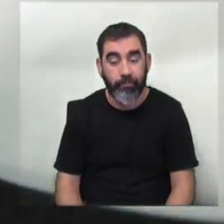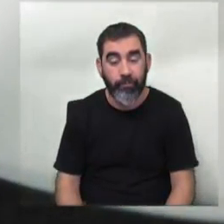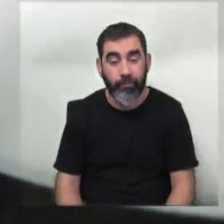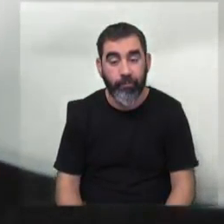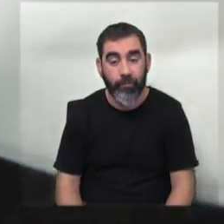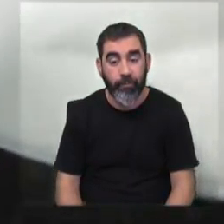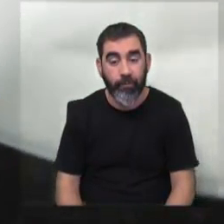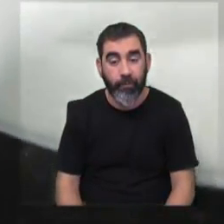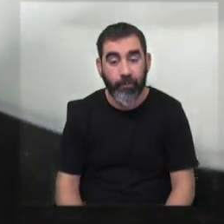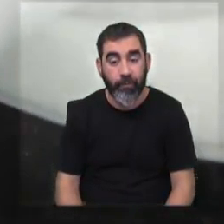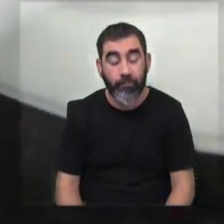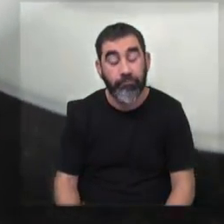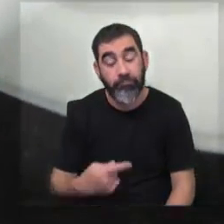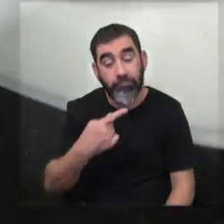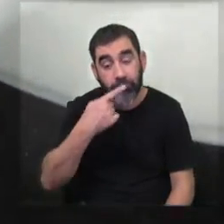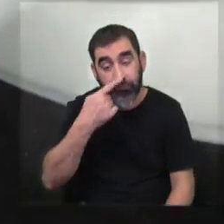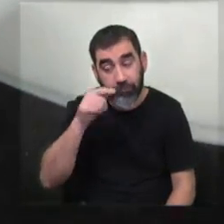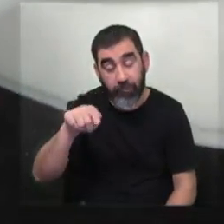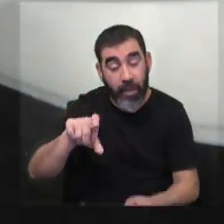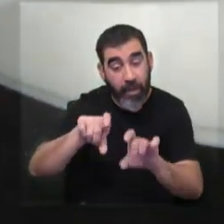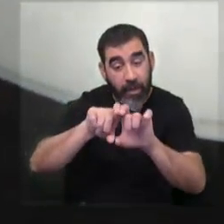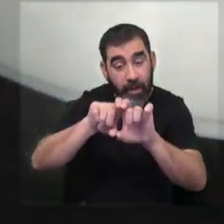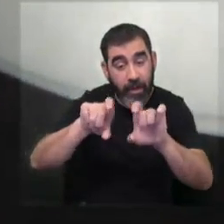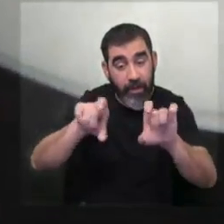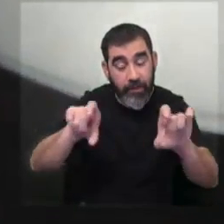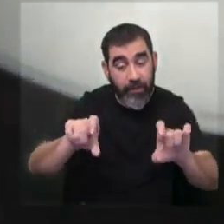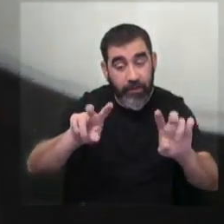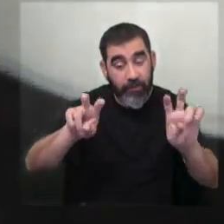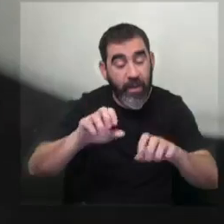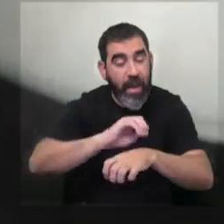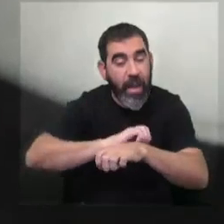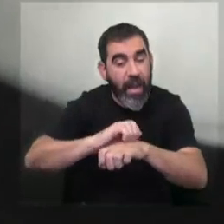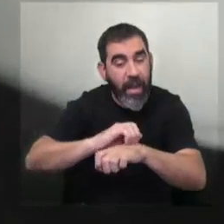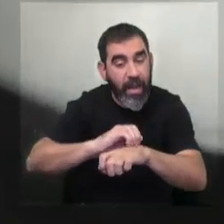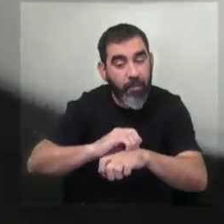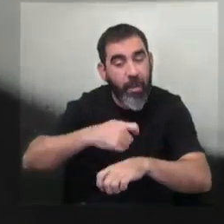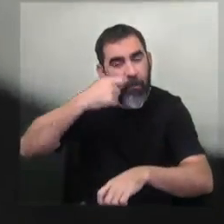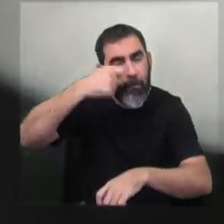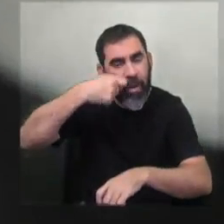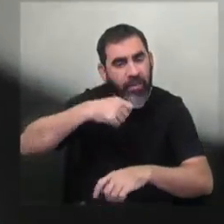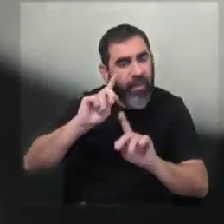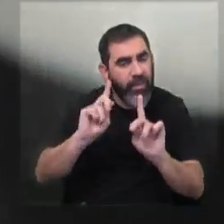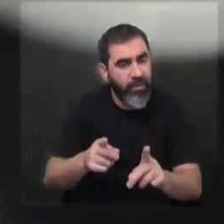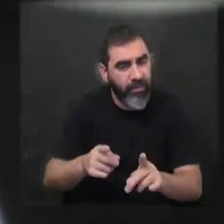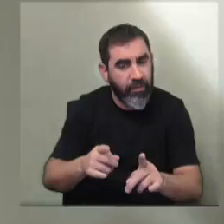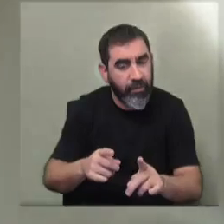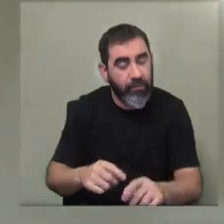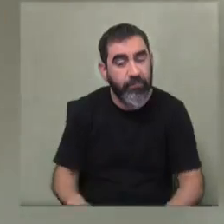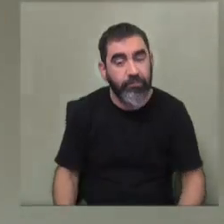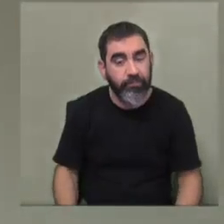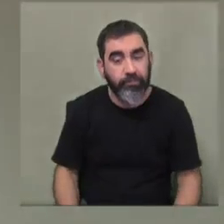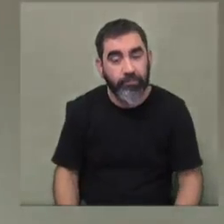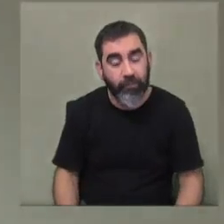En particular, es muy interesante que en esta receta, como parte de esa crema limpiadora, se utiliza pasta de dientes. Eso puede tener